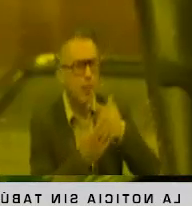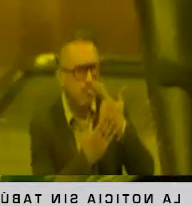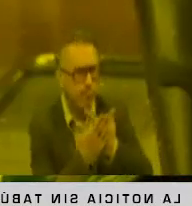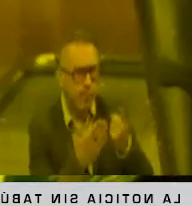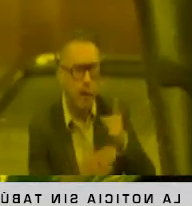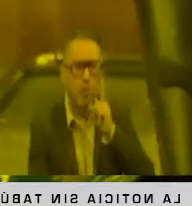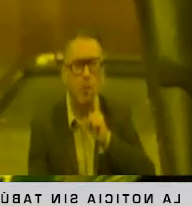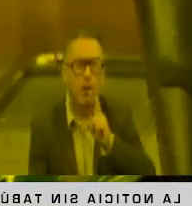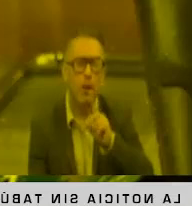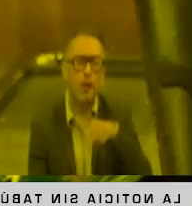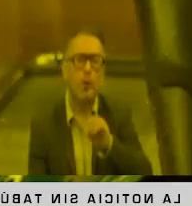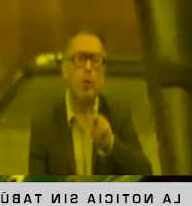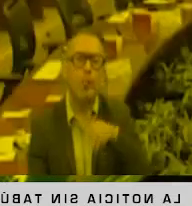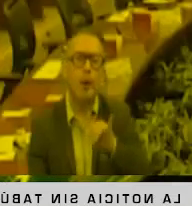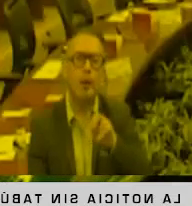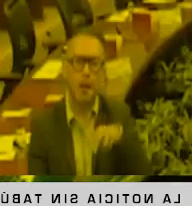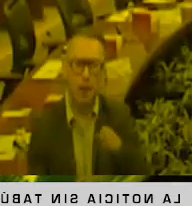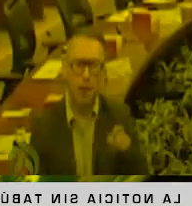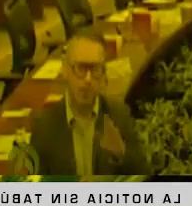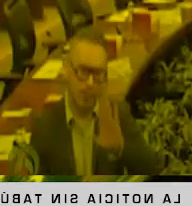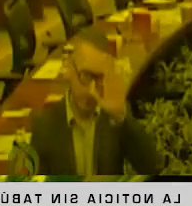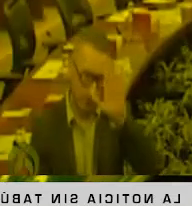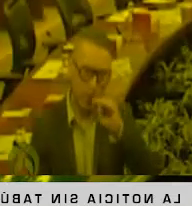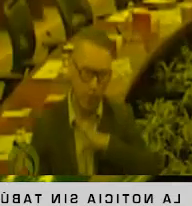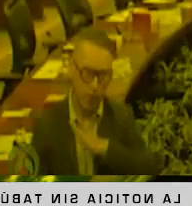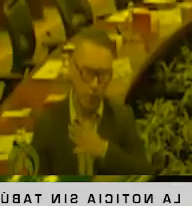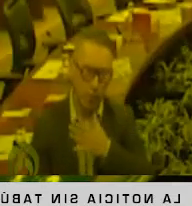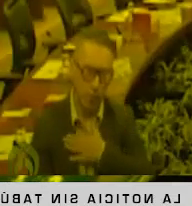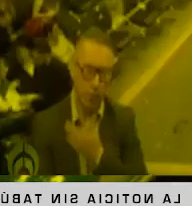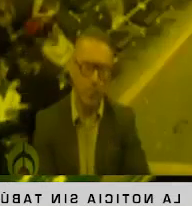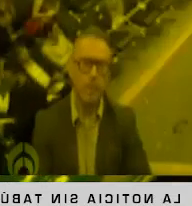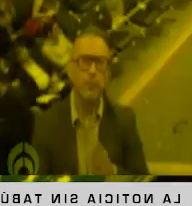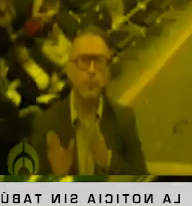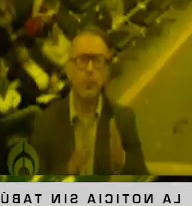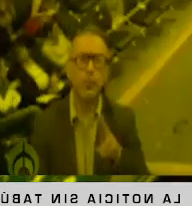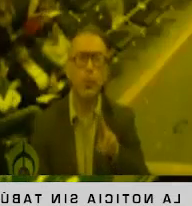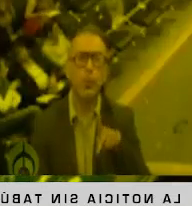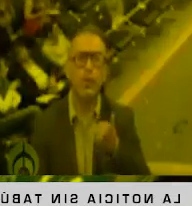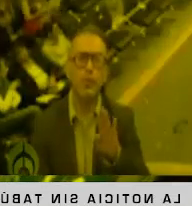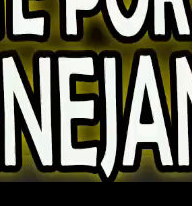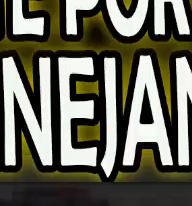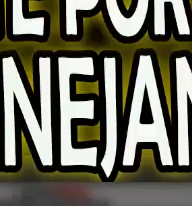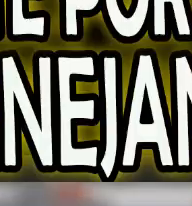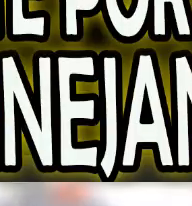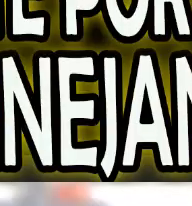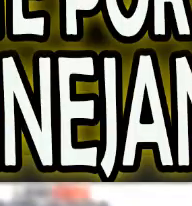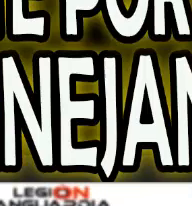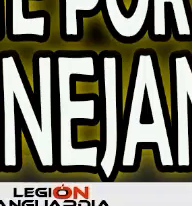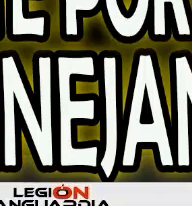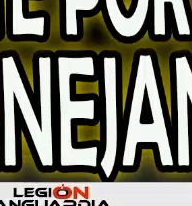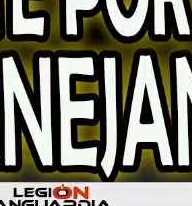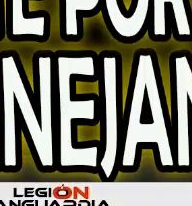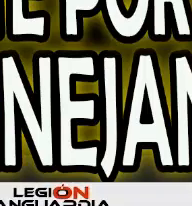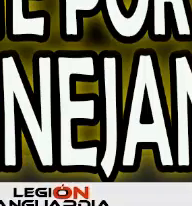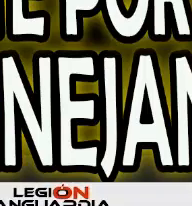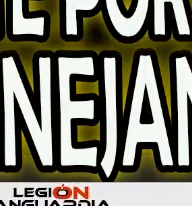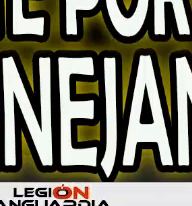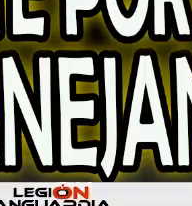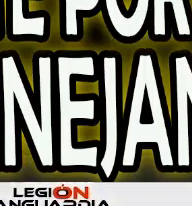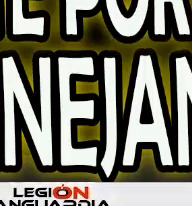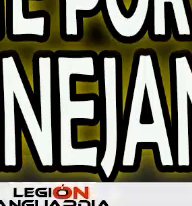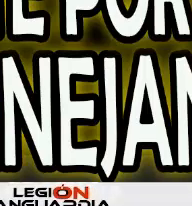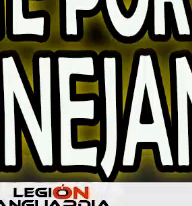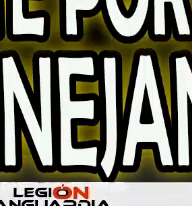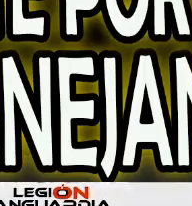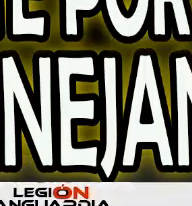yo puedo decir a todo el auditorio que además es vasto tu auditorio Pepe Es que así no son las cosas en bienvenidos mexicanos a una video información